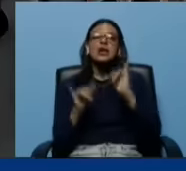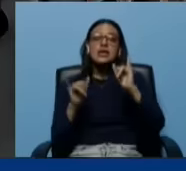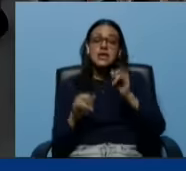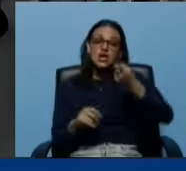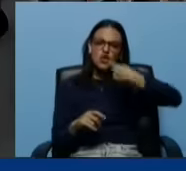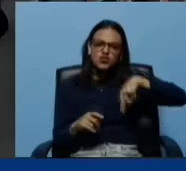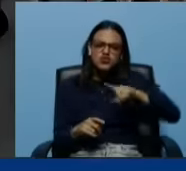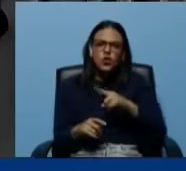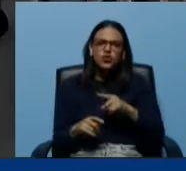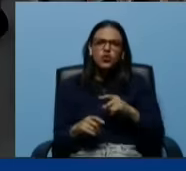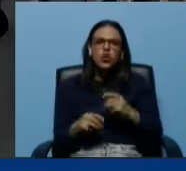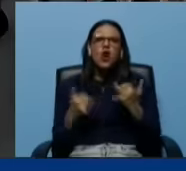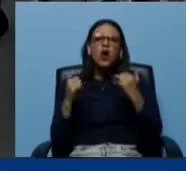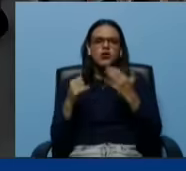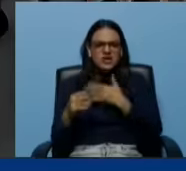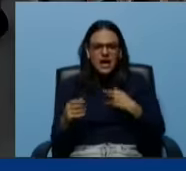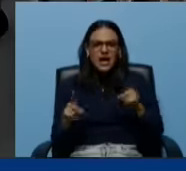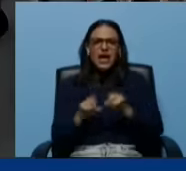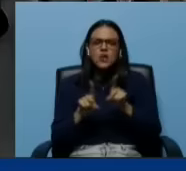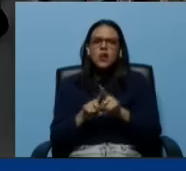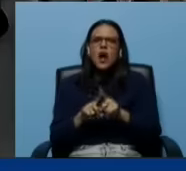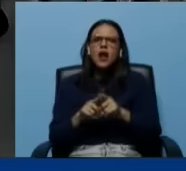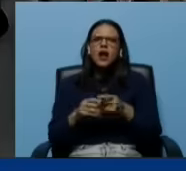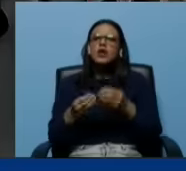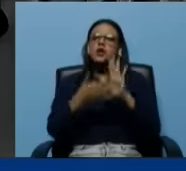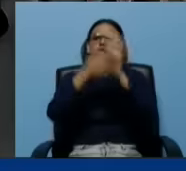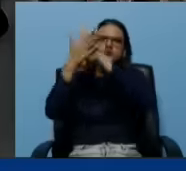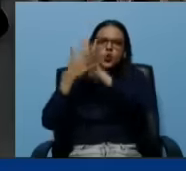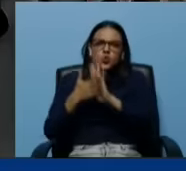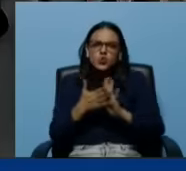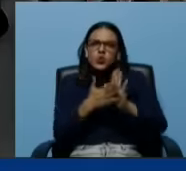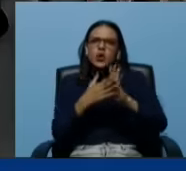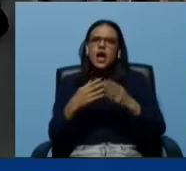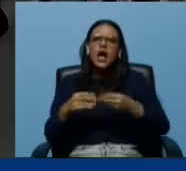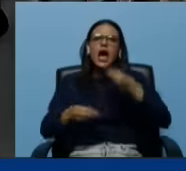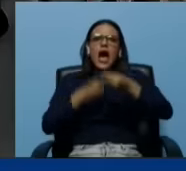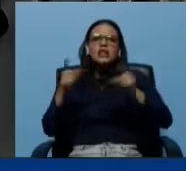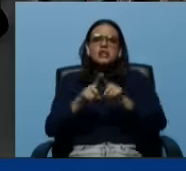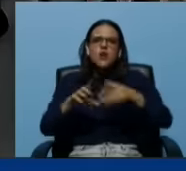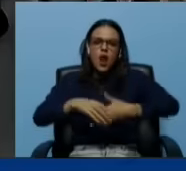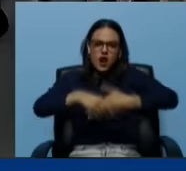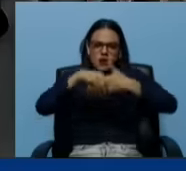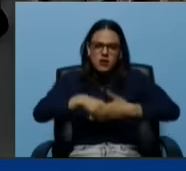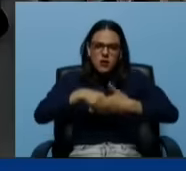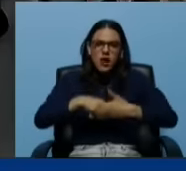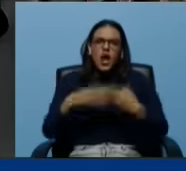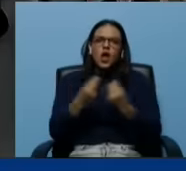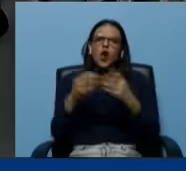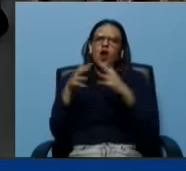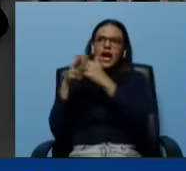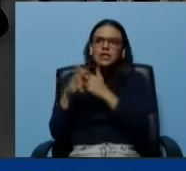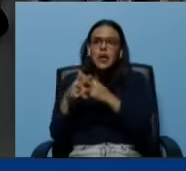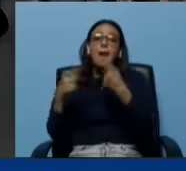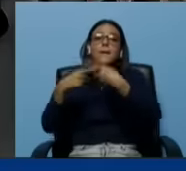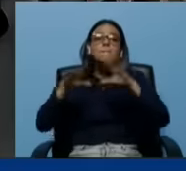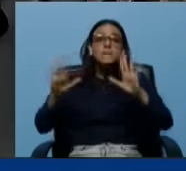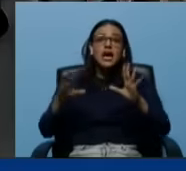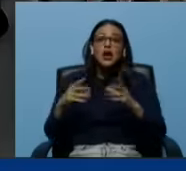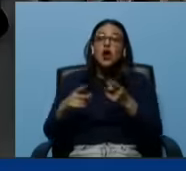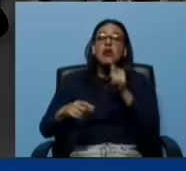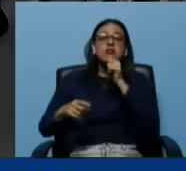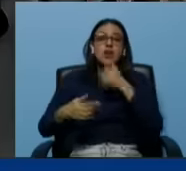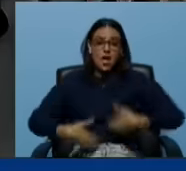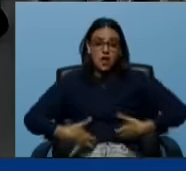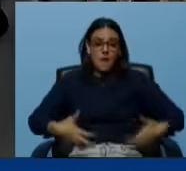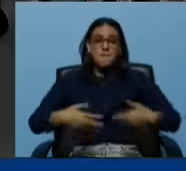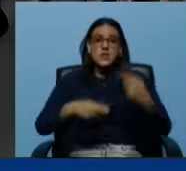tenemos la intención de reconstruir nuestra amistad con los Estados Unidos de América, pero no con las élites